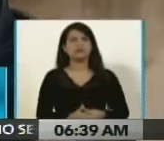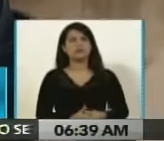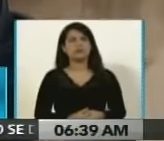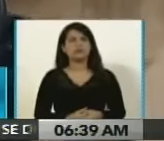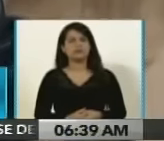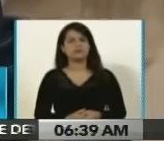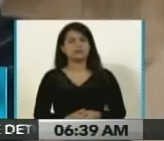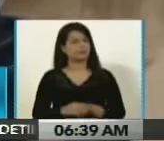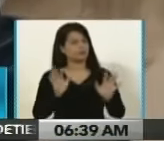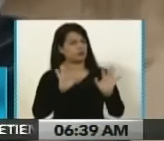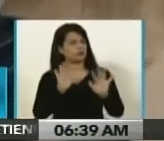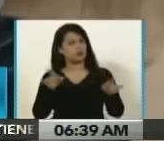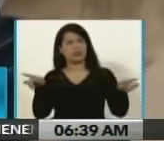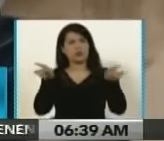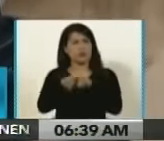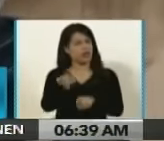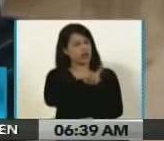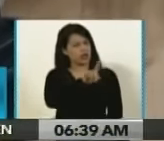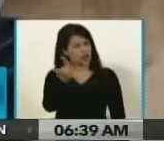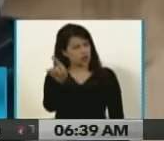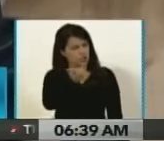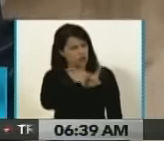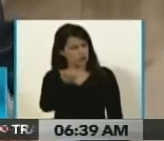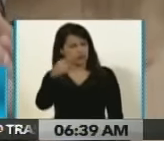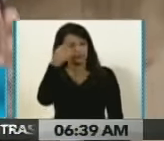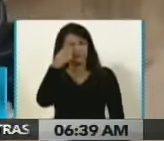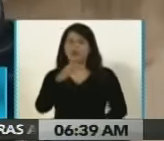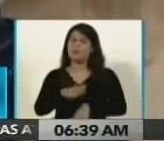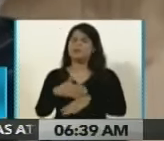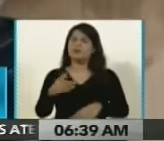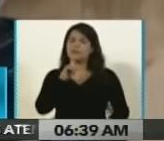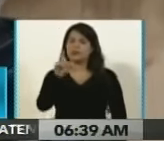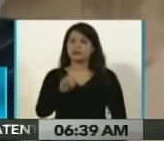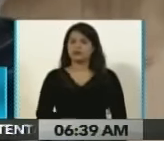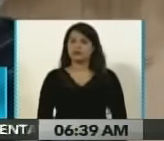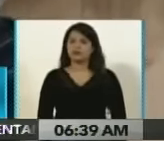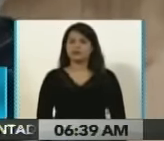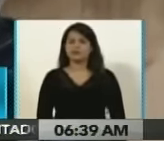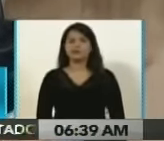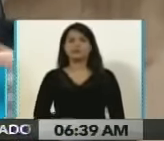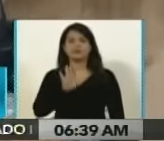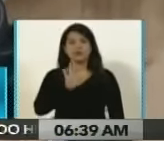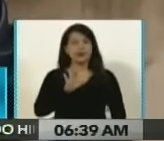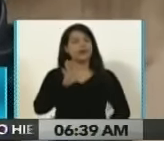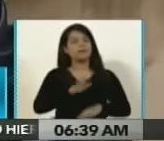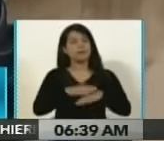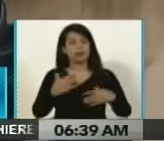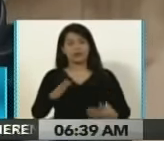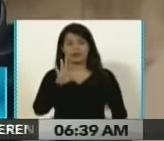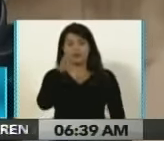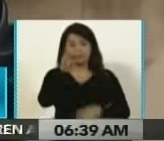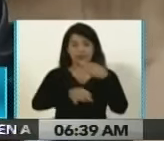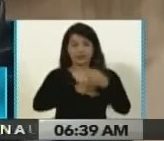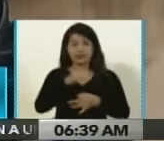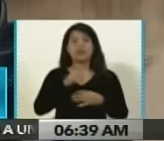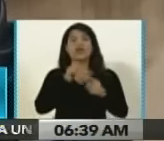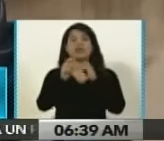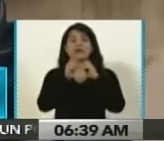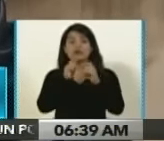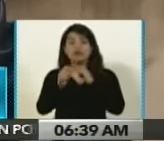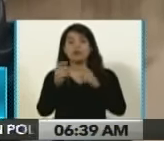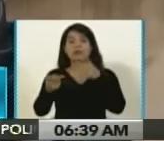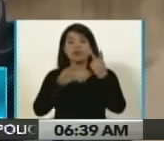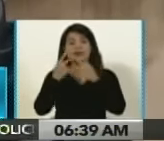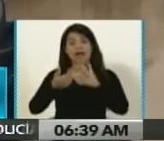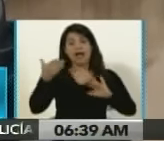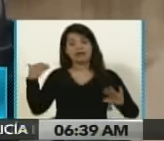es igual. ¿Por qué? Bueno, mira, por muchas razones. En primer lugar, ¿no?, el debate político en la época era un debate bien serio,